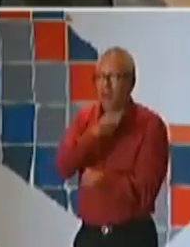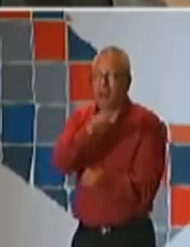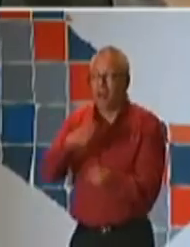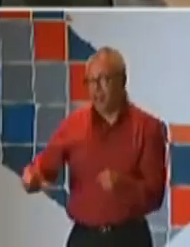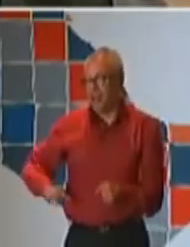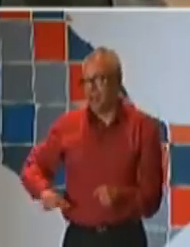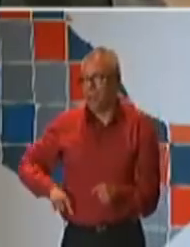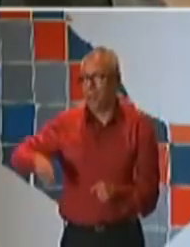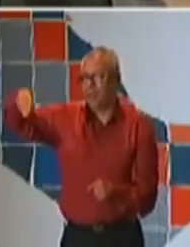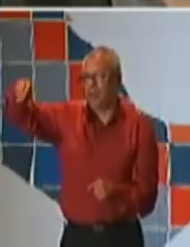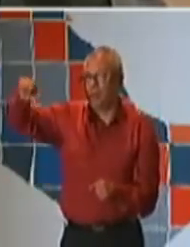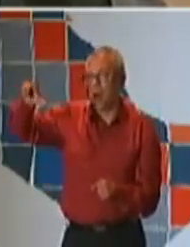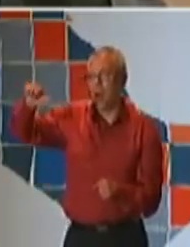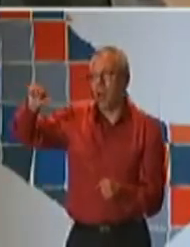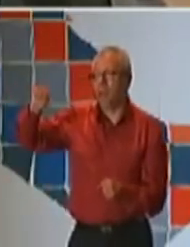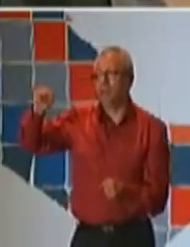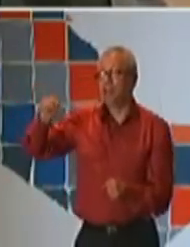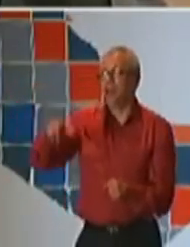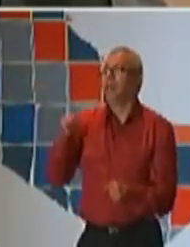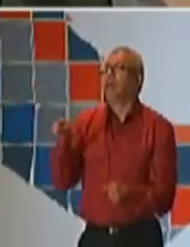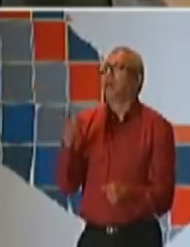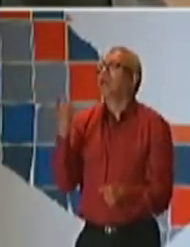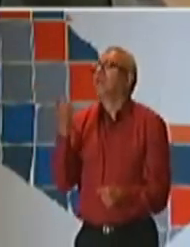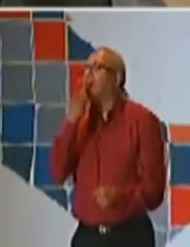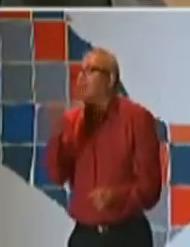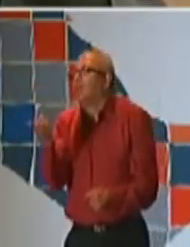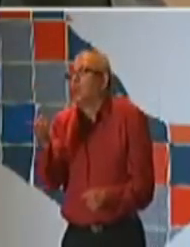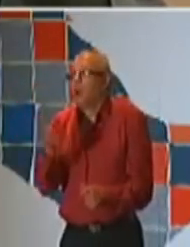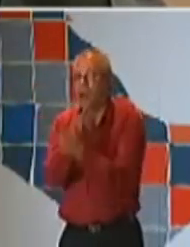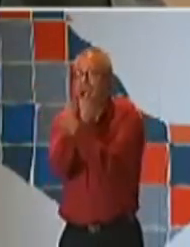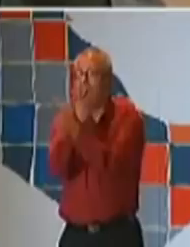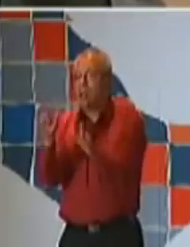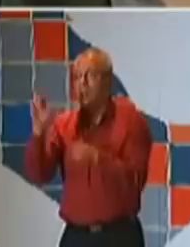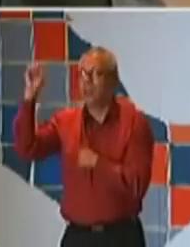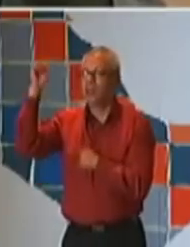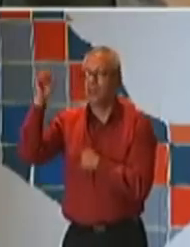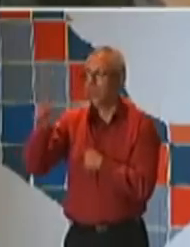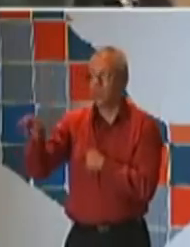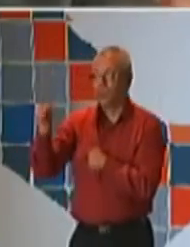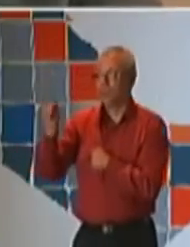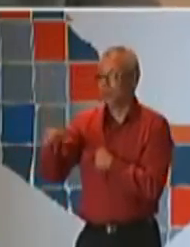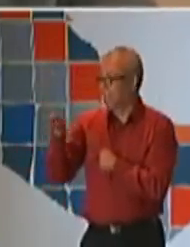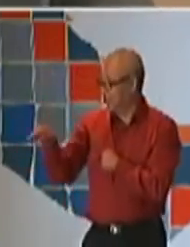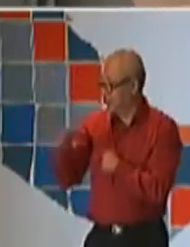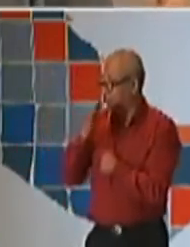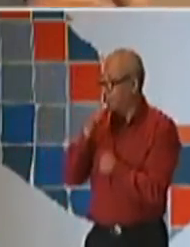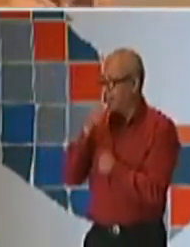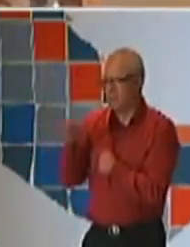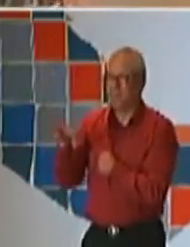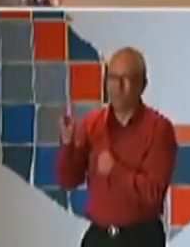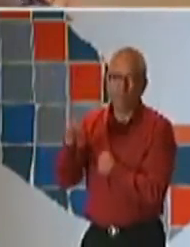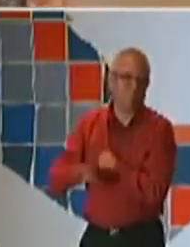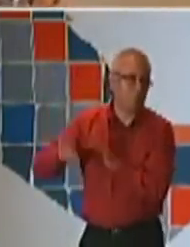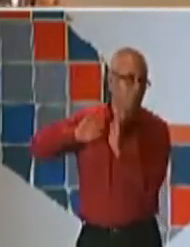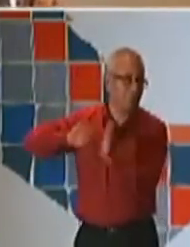Union free libre de sindicatos el sector electrónico tampoco tenían ninguna